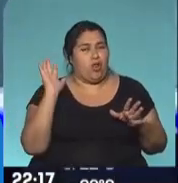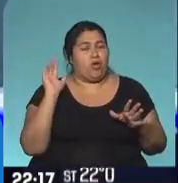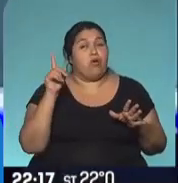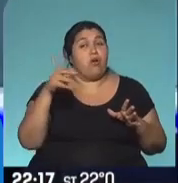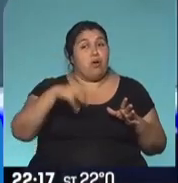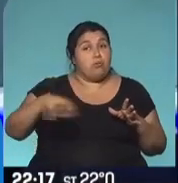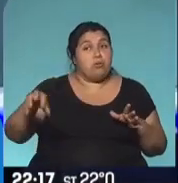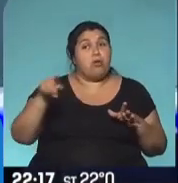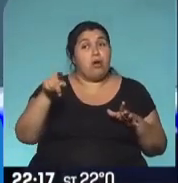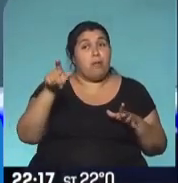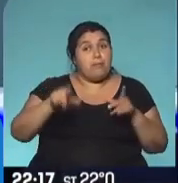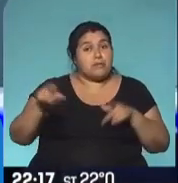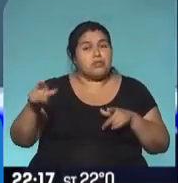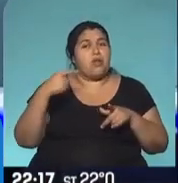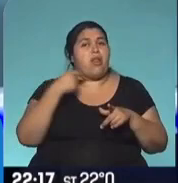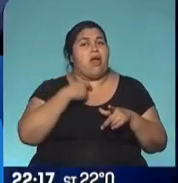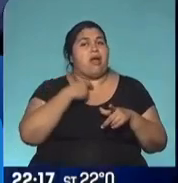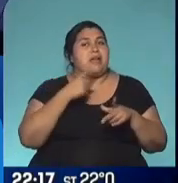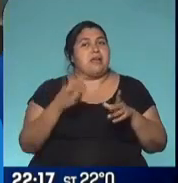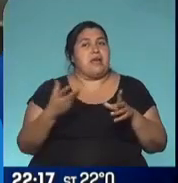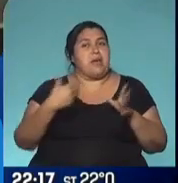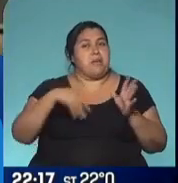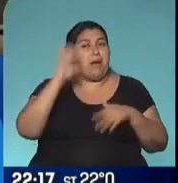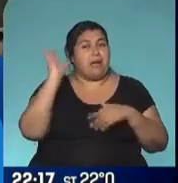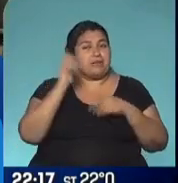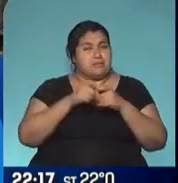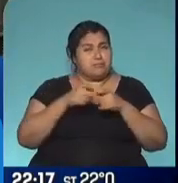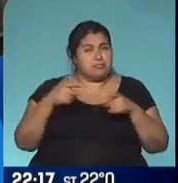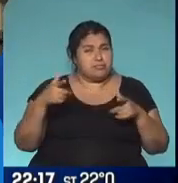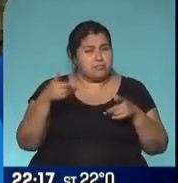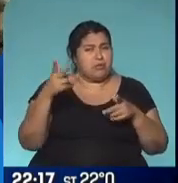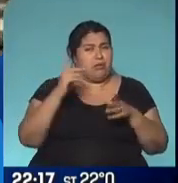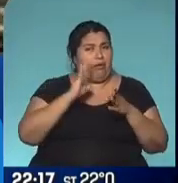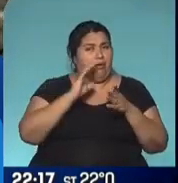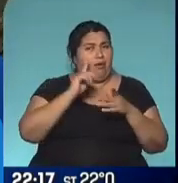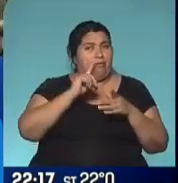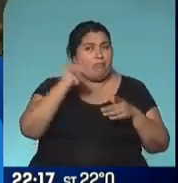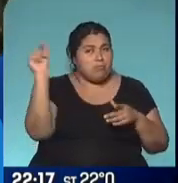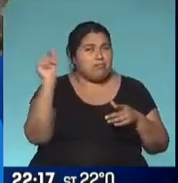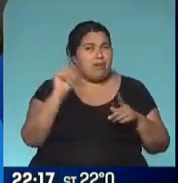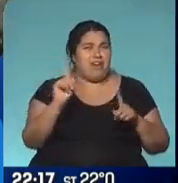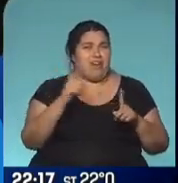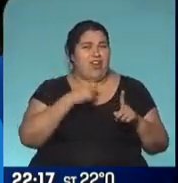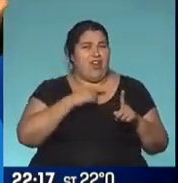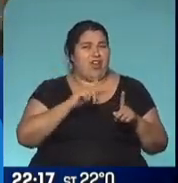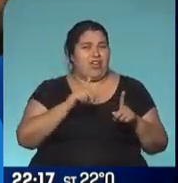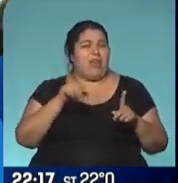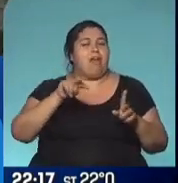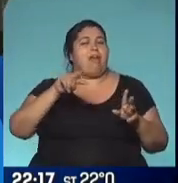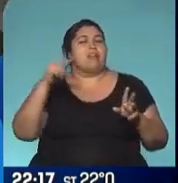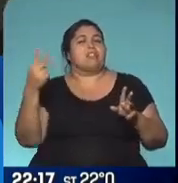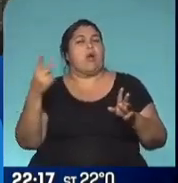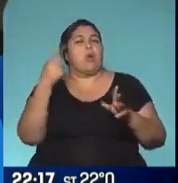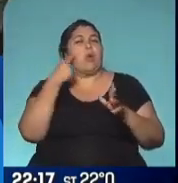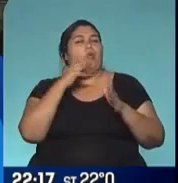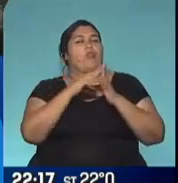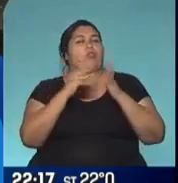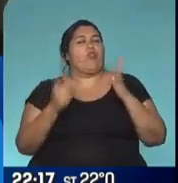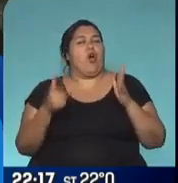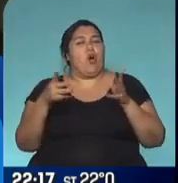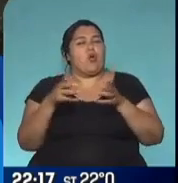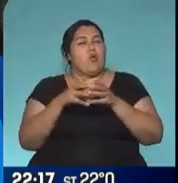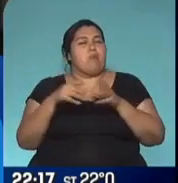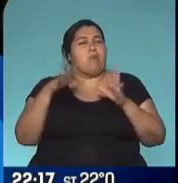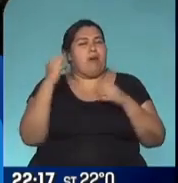que no se querían ir por mayoría de la Unión Europea, ahora van a intentar hacer un segundo referéndum. Recordemos que en